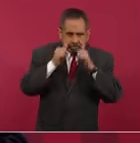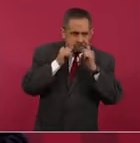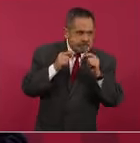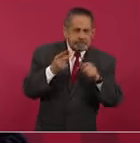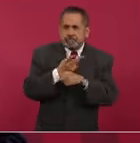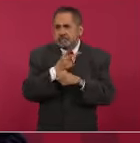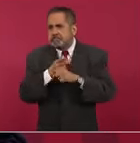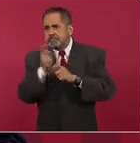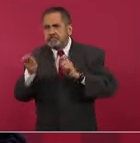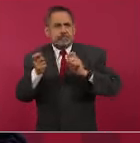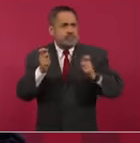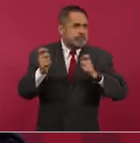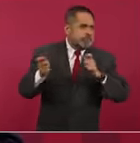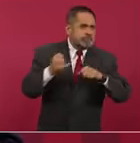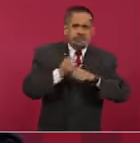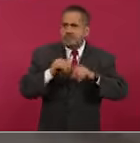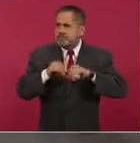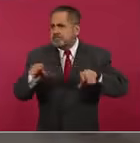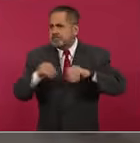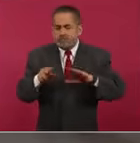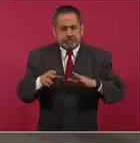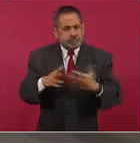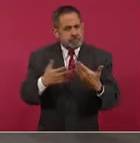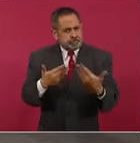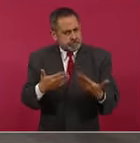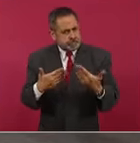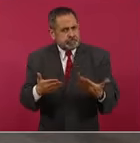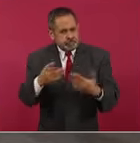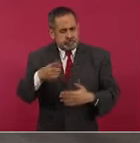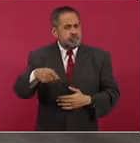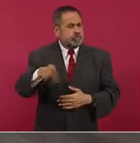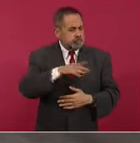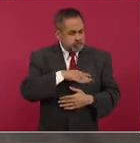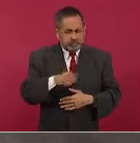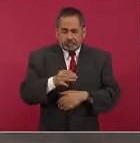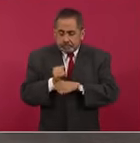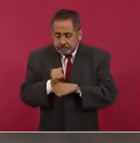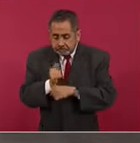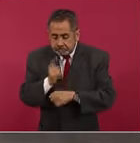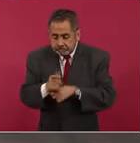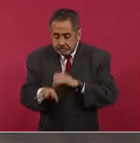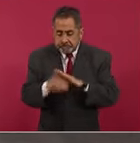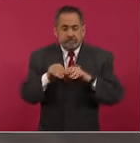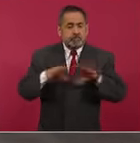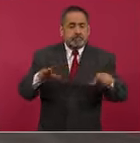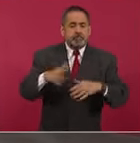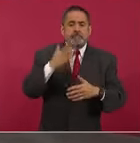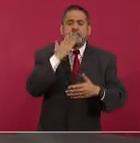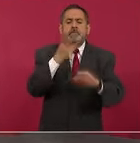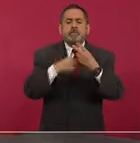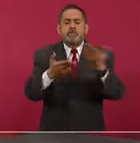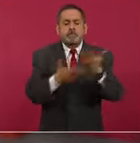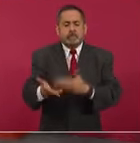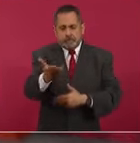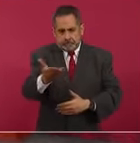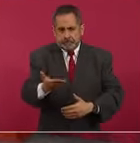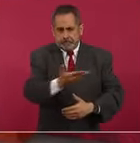atentos, ¿no?, a estas investigaciones y son bienvenidos aquí.